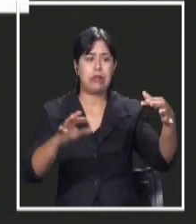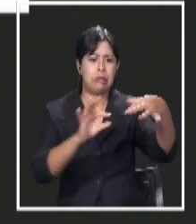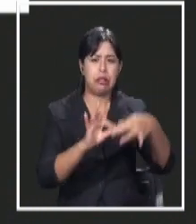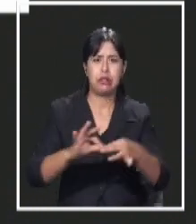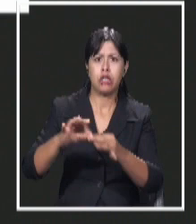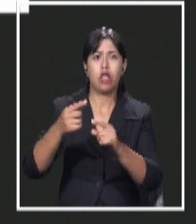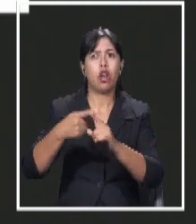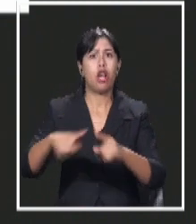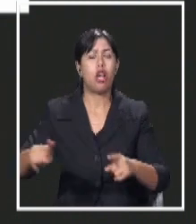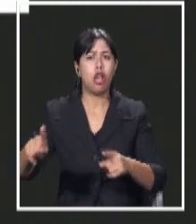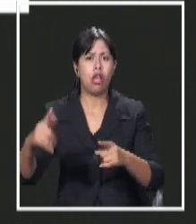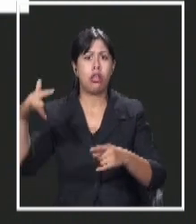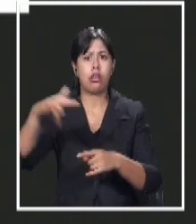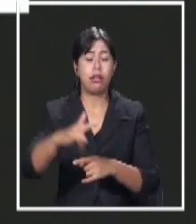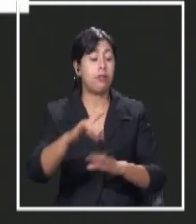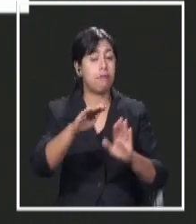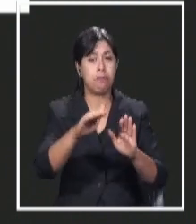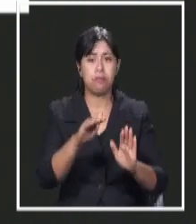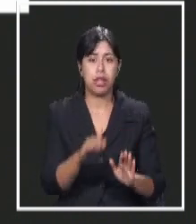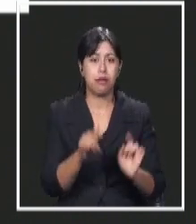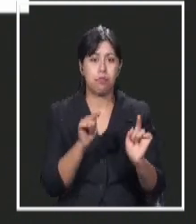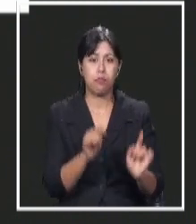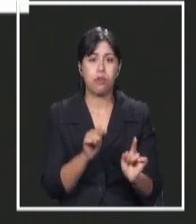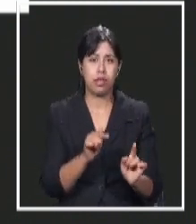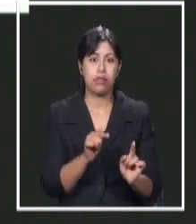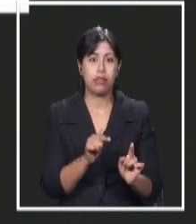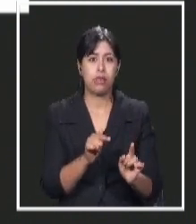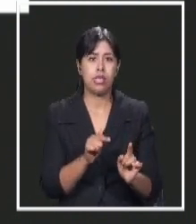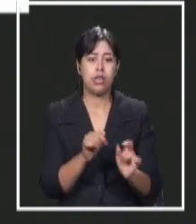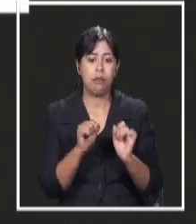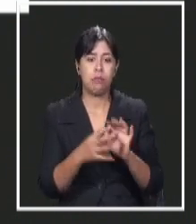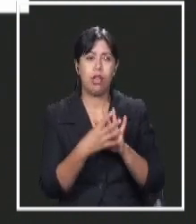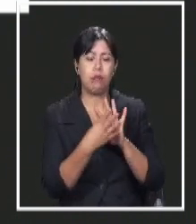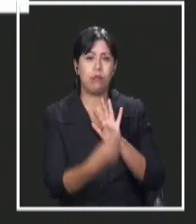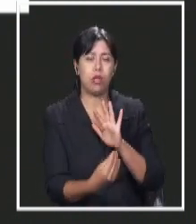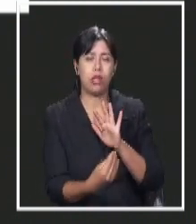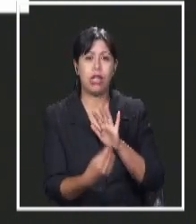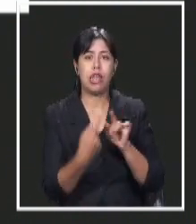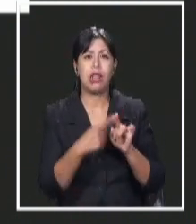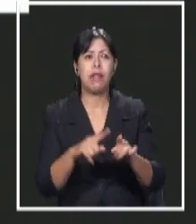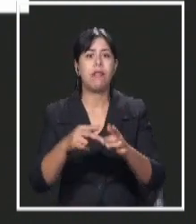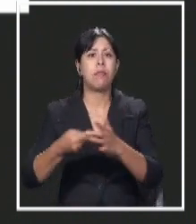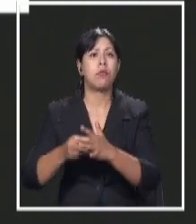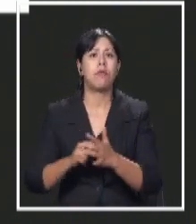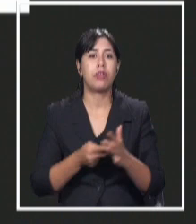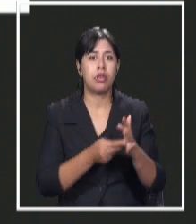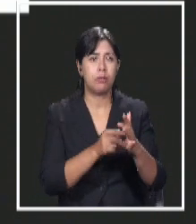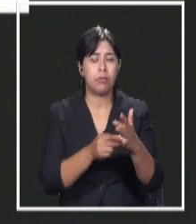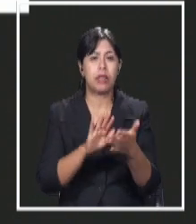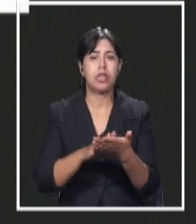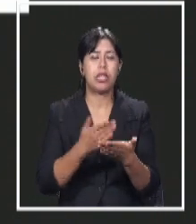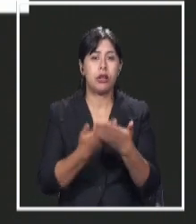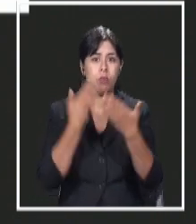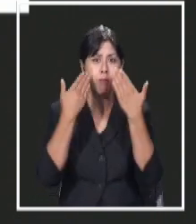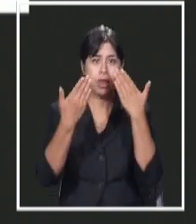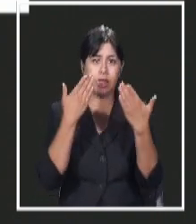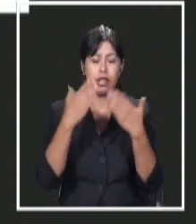otros aeropuertos. Bueno, lo mismo se puede hacer para modelar distintos problemas en salud mental, para saber cuáles son los